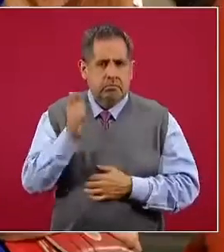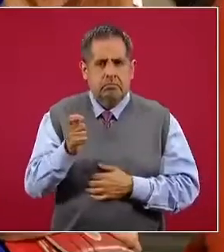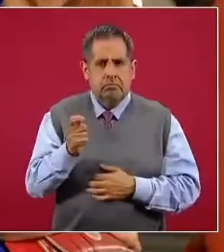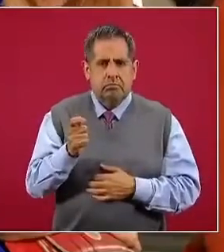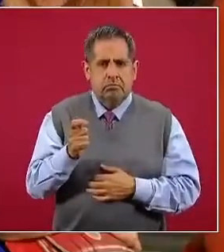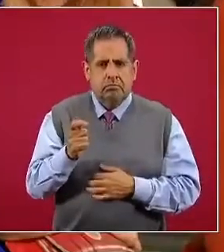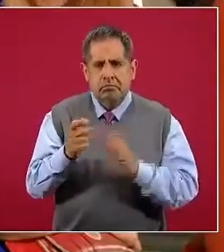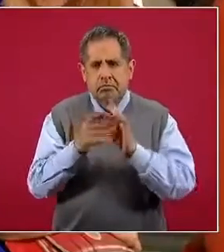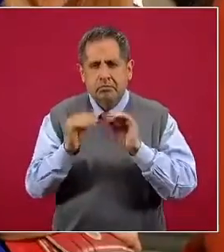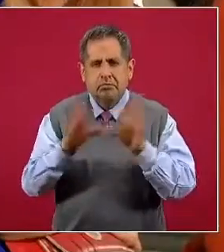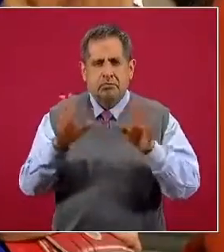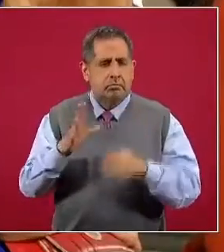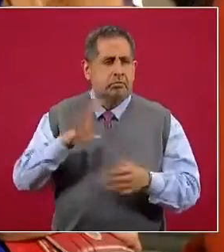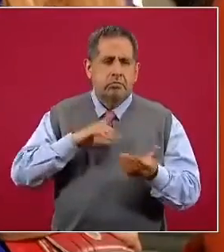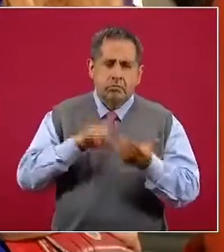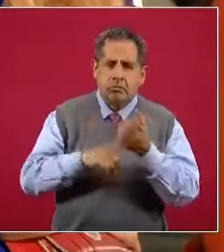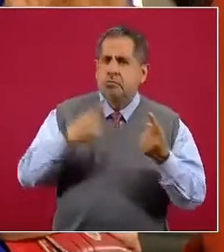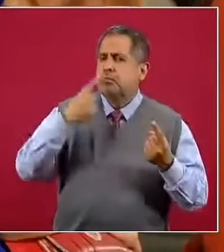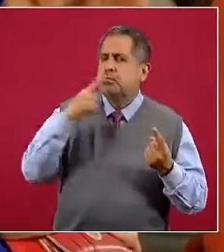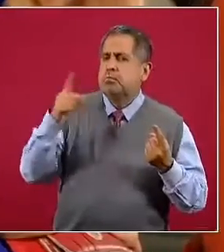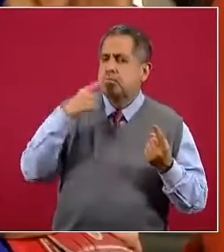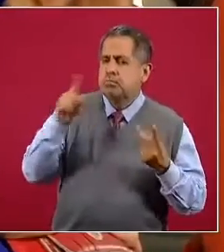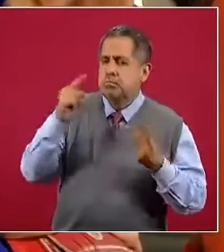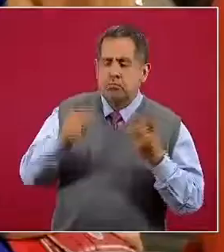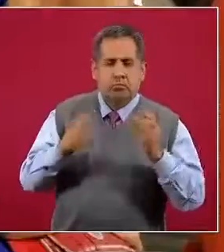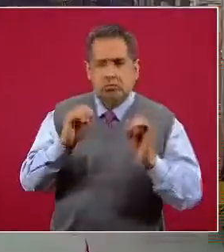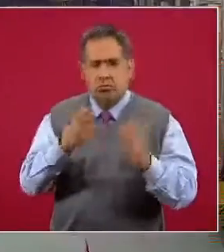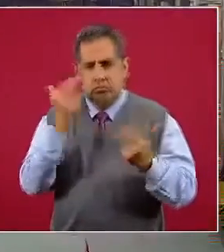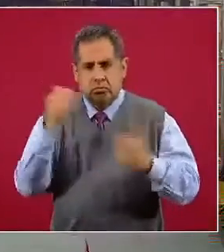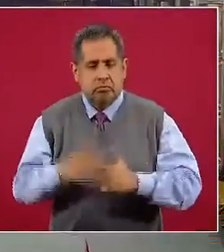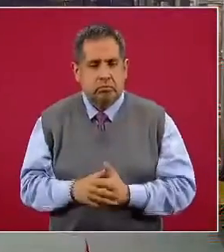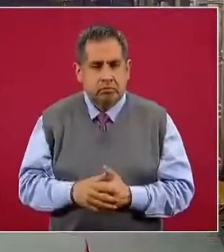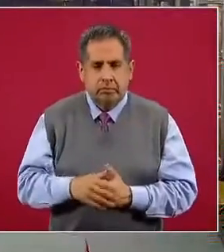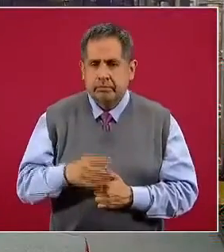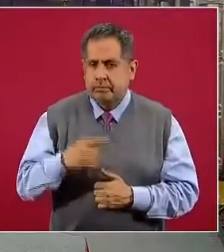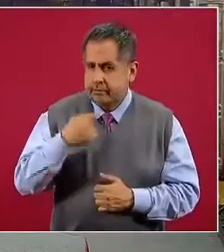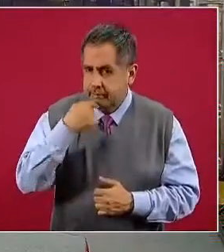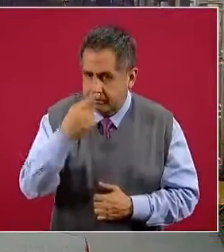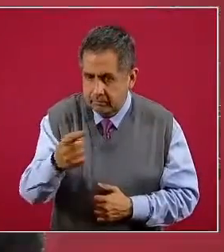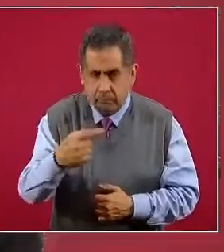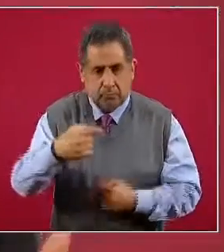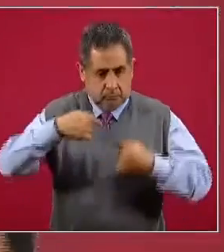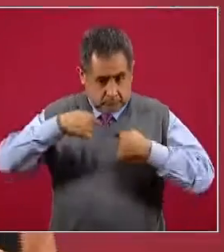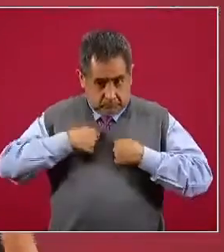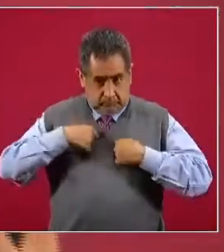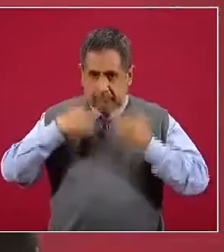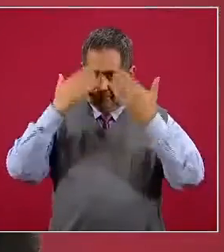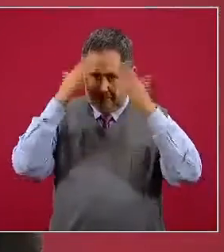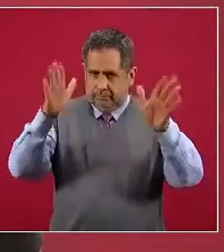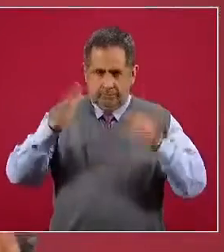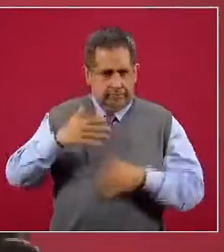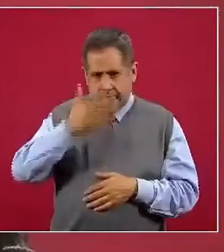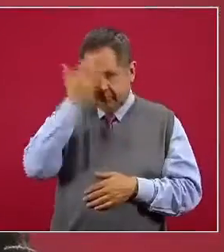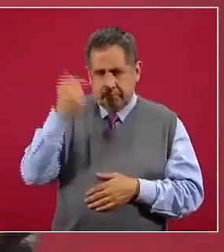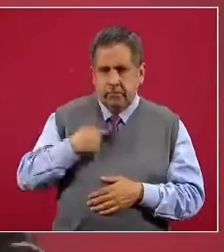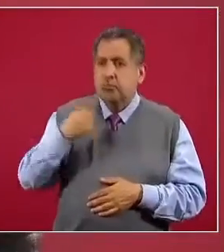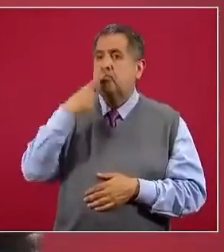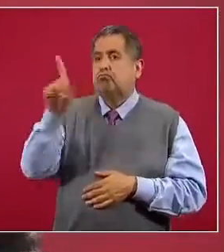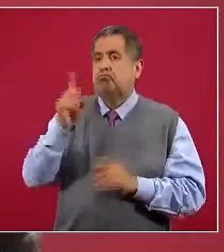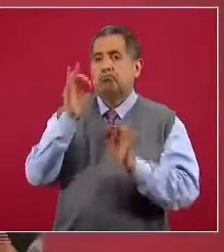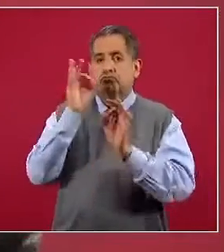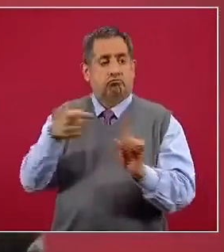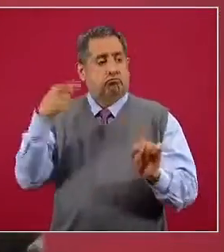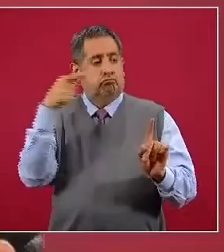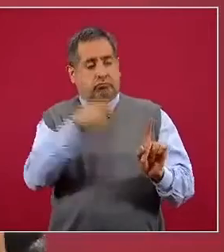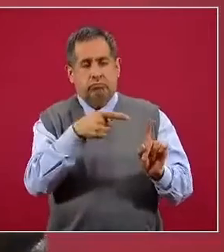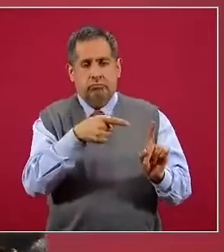que me especifique, ¿se han presentado denuncias sobre este tema o no? Como le digo, no conozco yo que se hayan presentado denuncias específicas sobre el caso que me